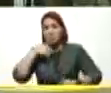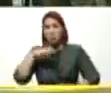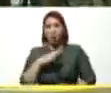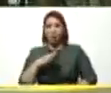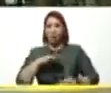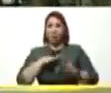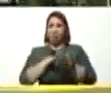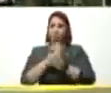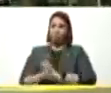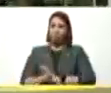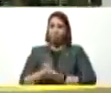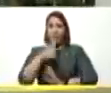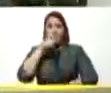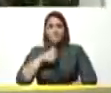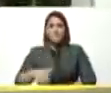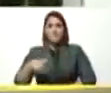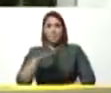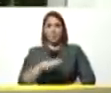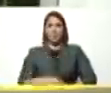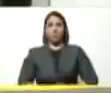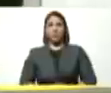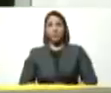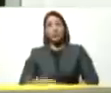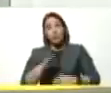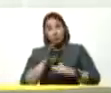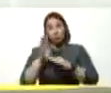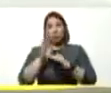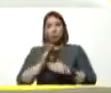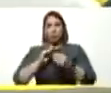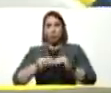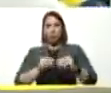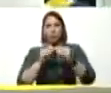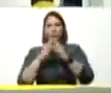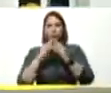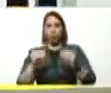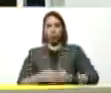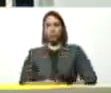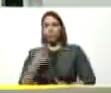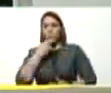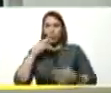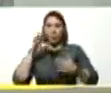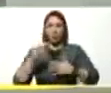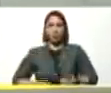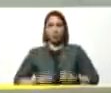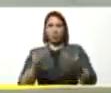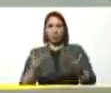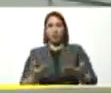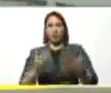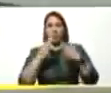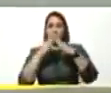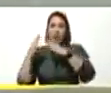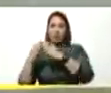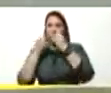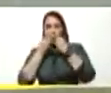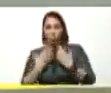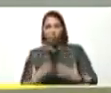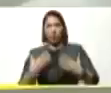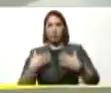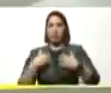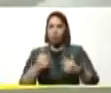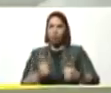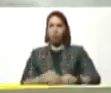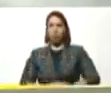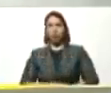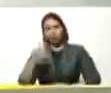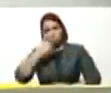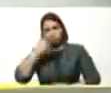protector recuperó todo lo que había que recuperar. Me comprometí a entregarle una vivienda buena, segura,